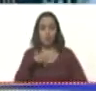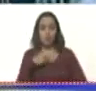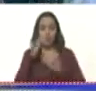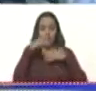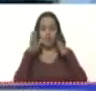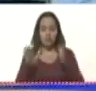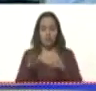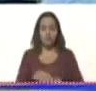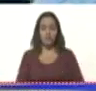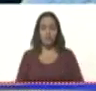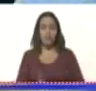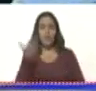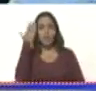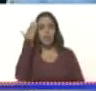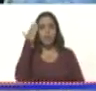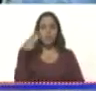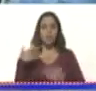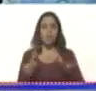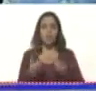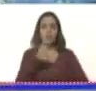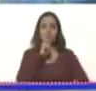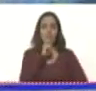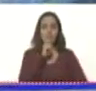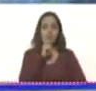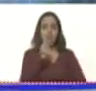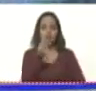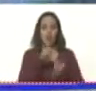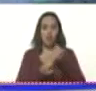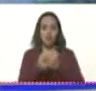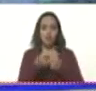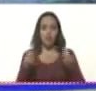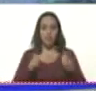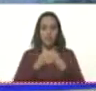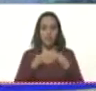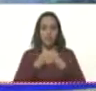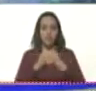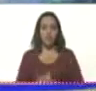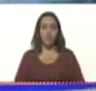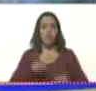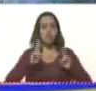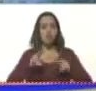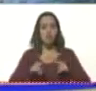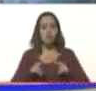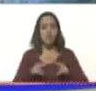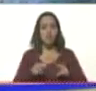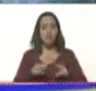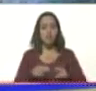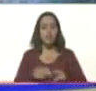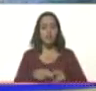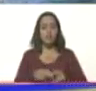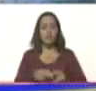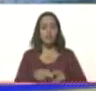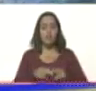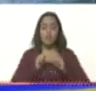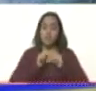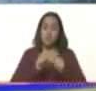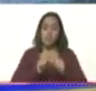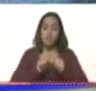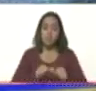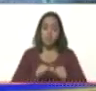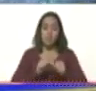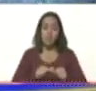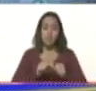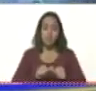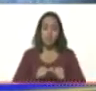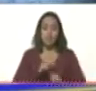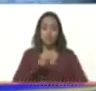atenderlo. Sabiendo las condiciones económicas de las cuales vivimos, nunca dejamos de pensar en este pueblo hermoso que